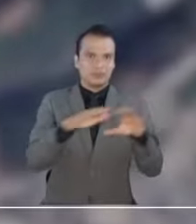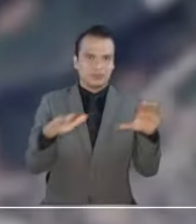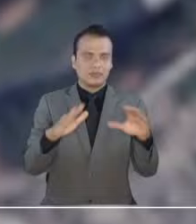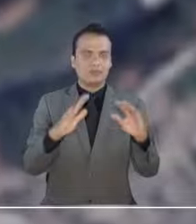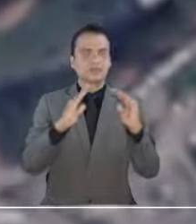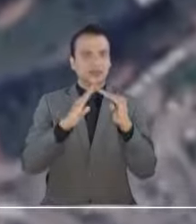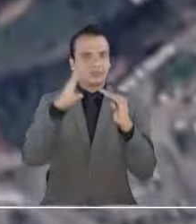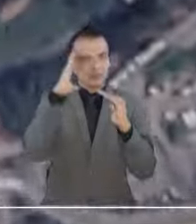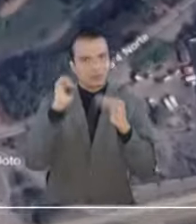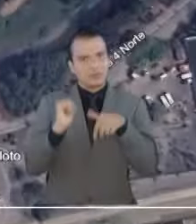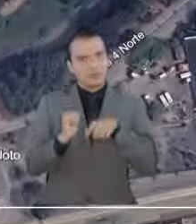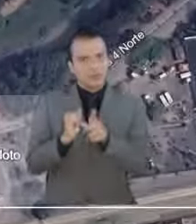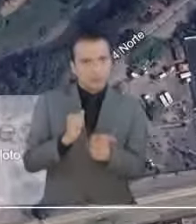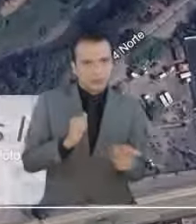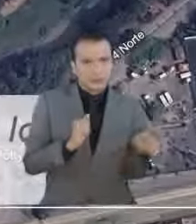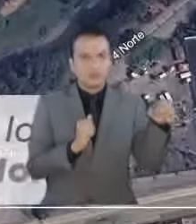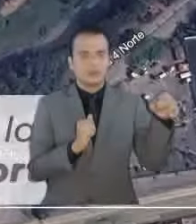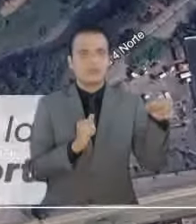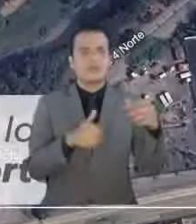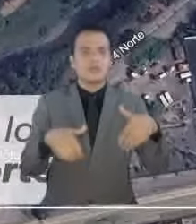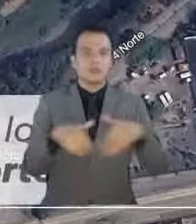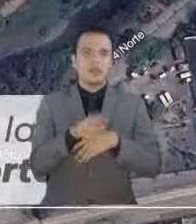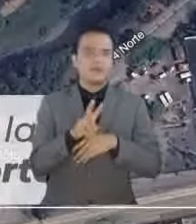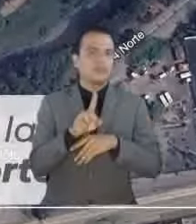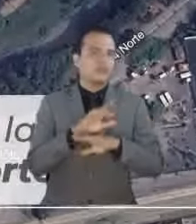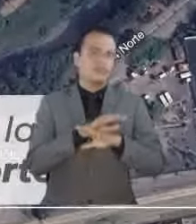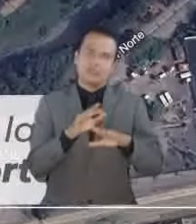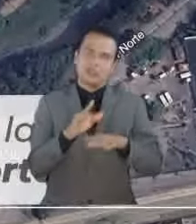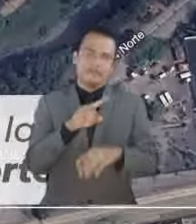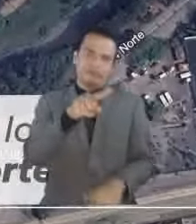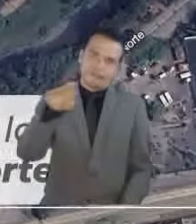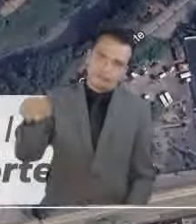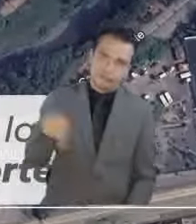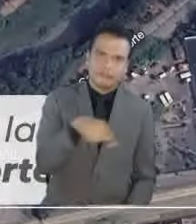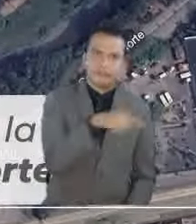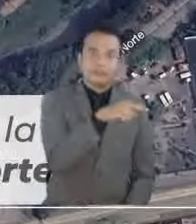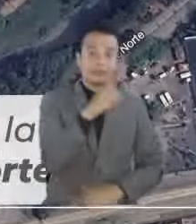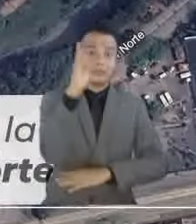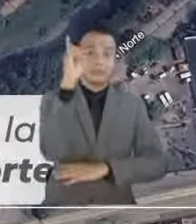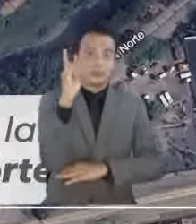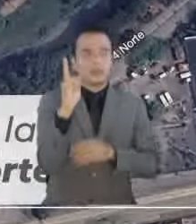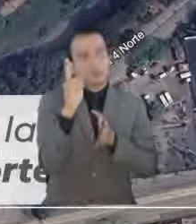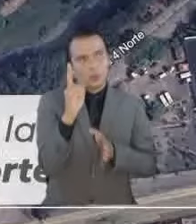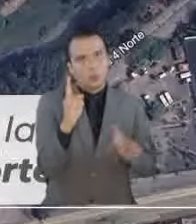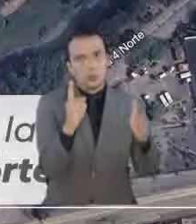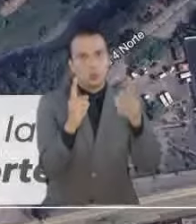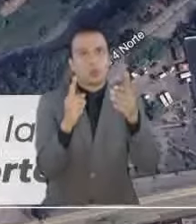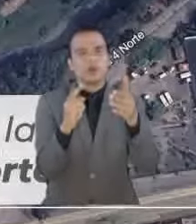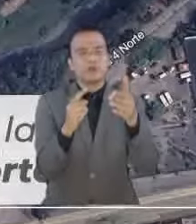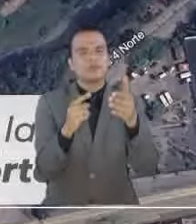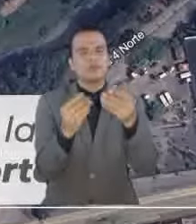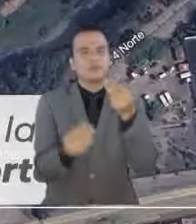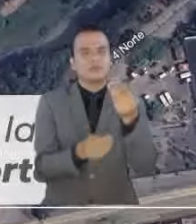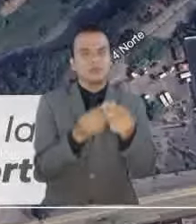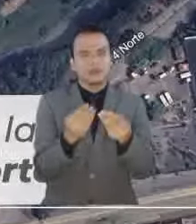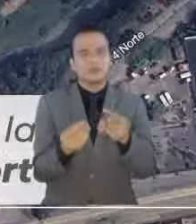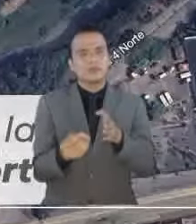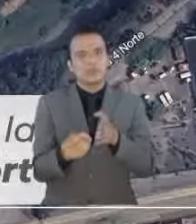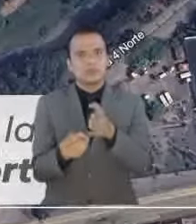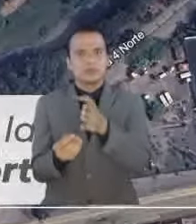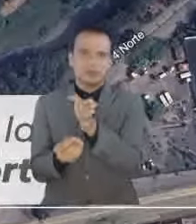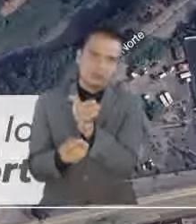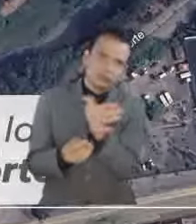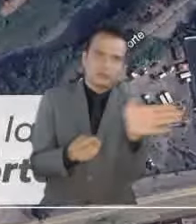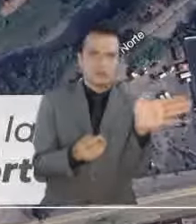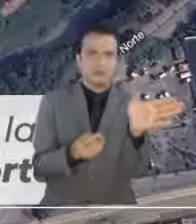calle 21 hasta la avenida Tercera y cuando lleguen ahí a la torre de Cali ahí va a estar cerrado también el acceso por la avenida segunda hacia accia alc entonces